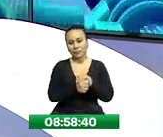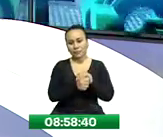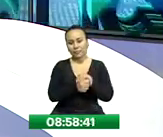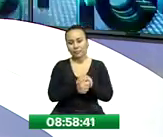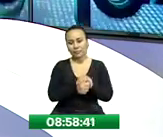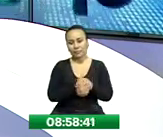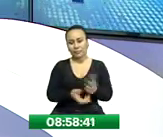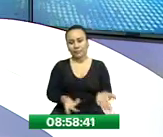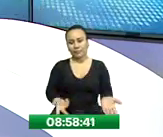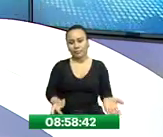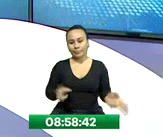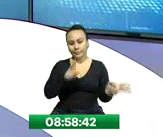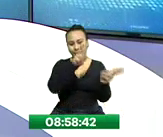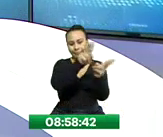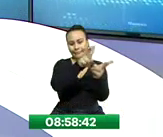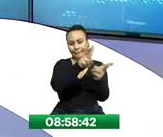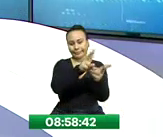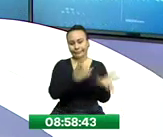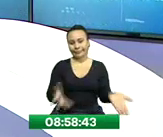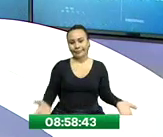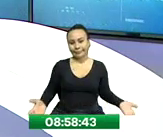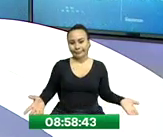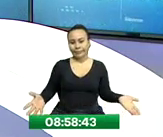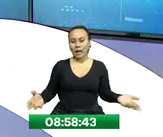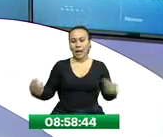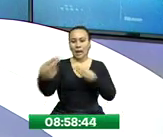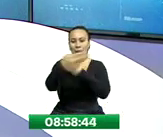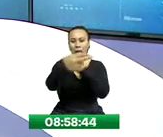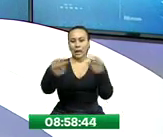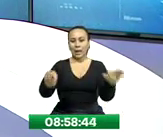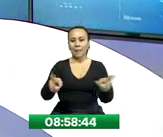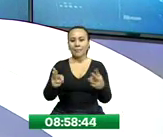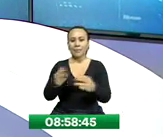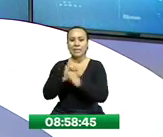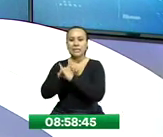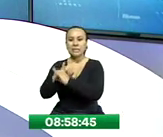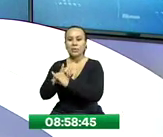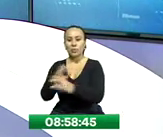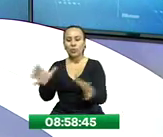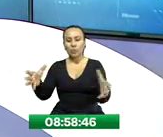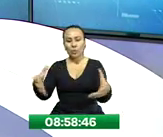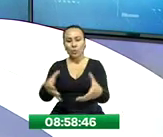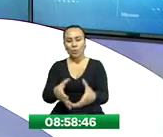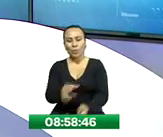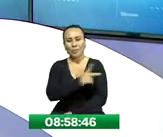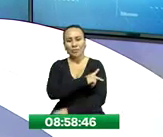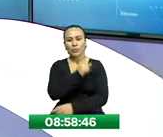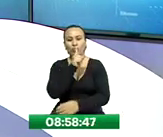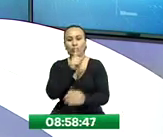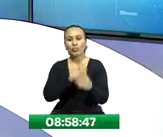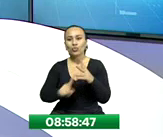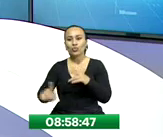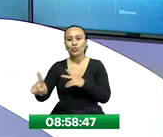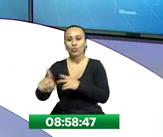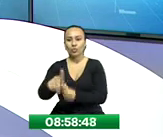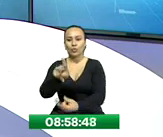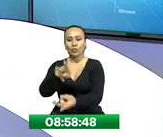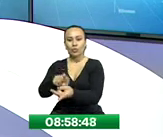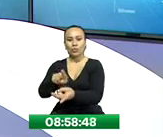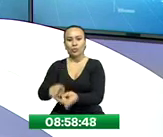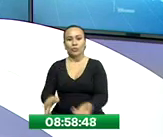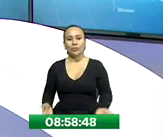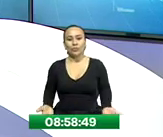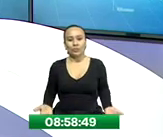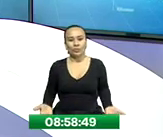que aparecen, perdón, en un video que circula en redes sociales manteniendo relaciones sexuales.